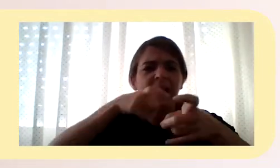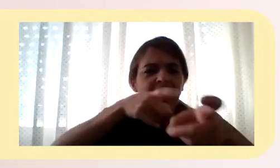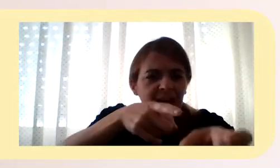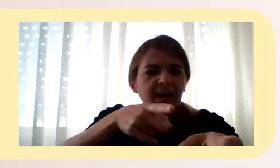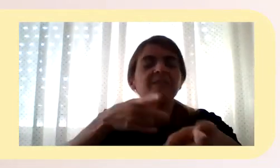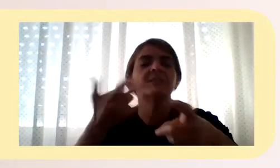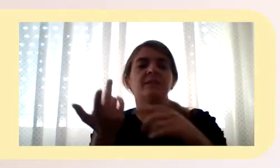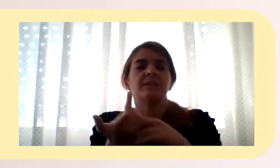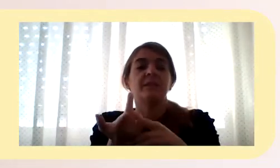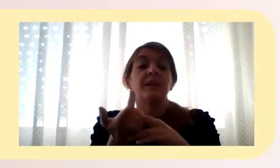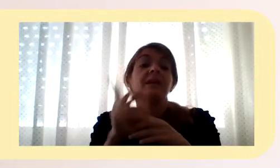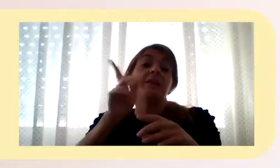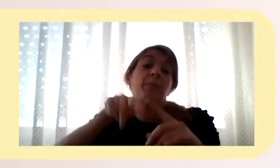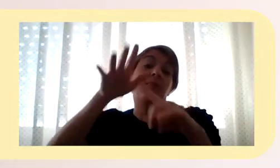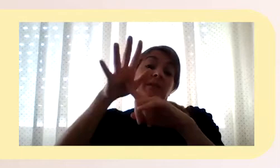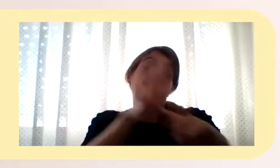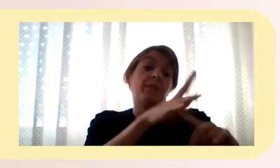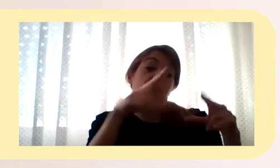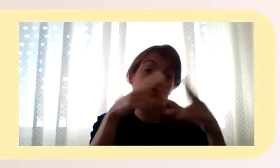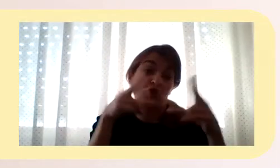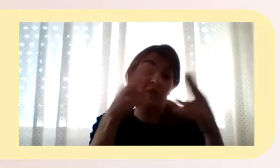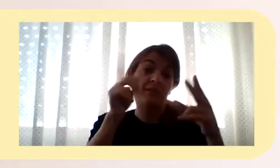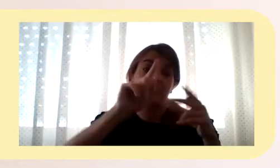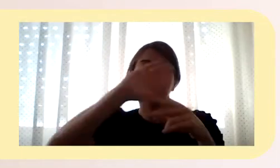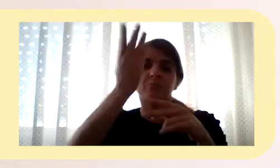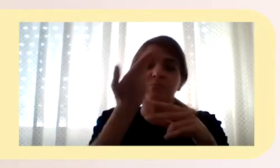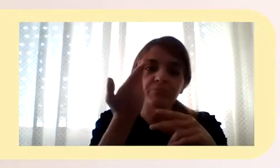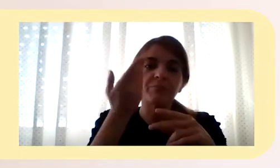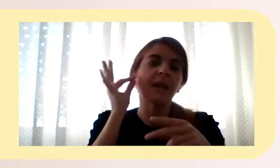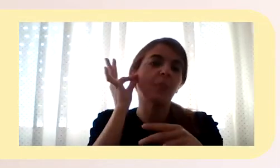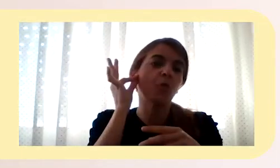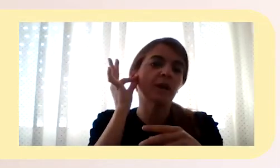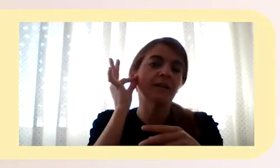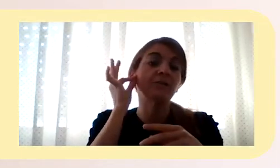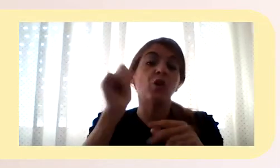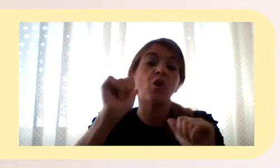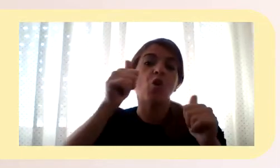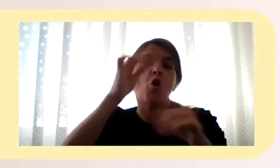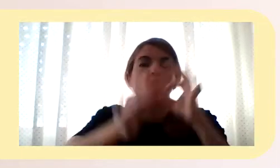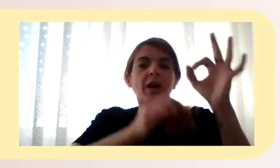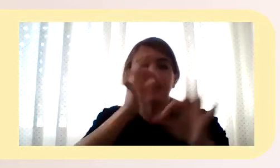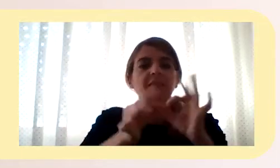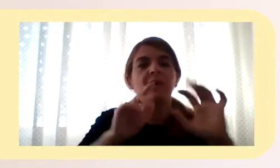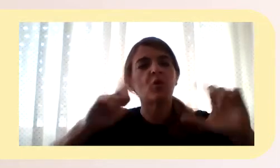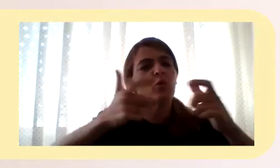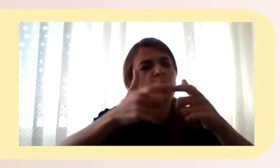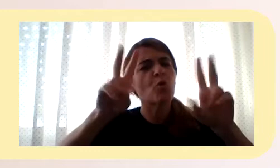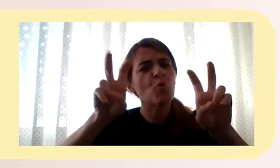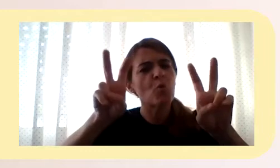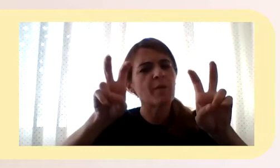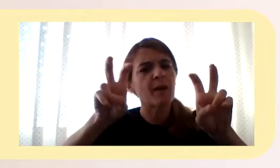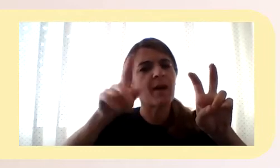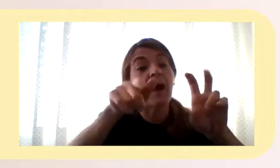exclusión social y el impacto que todo esto tenía en la salud de las mujeres, organizaron una nueva reunión y fue a partir de